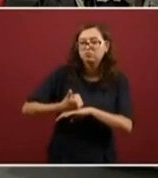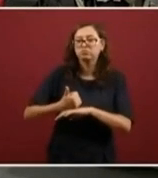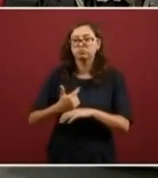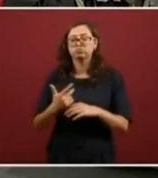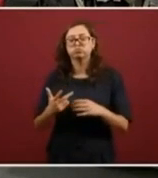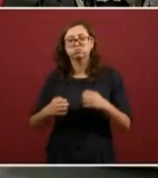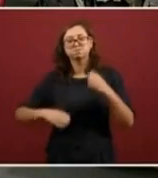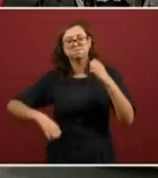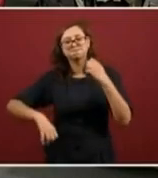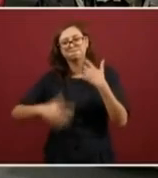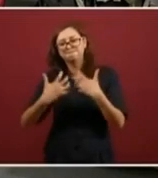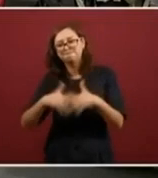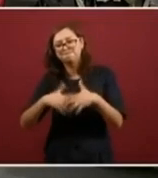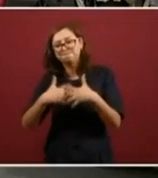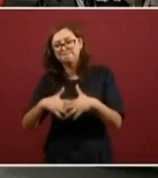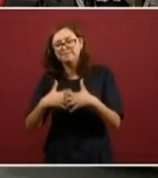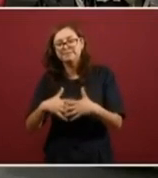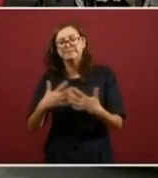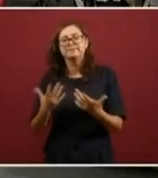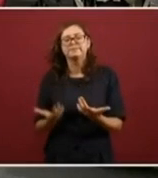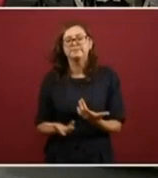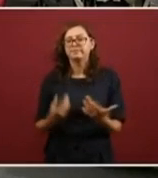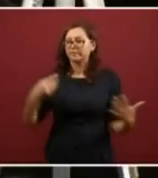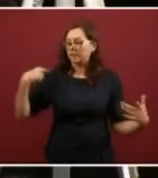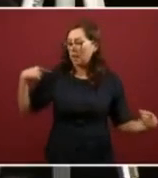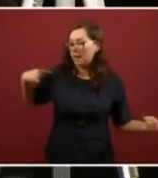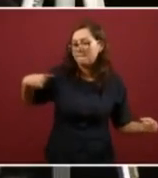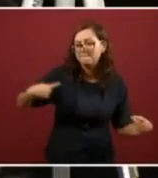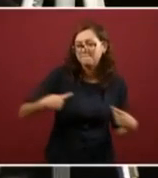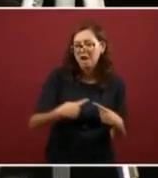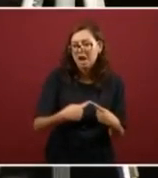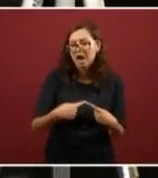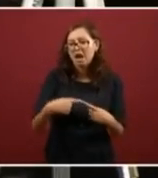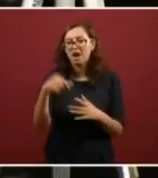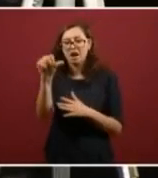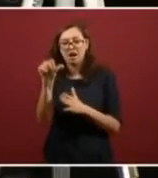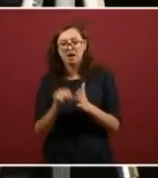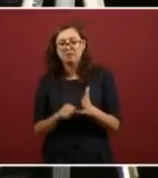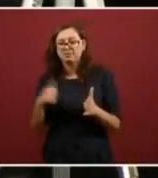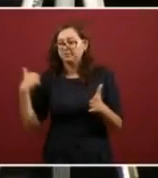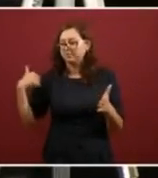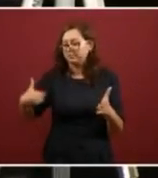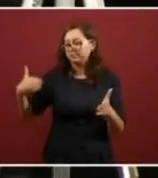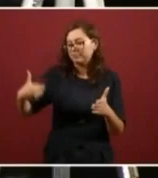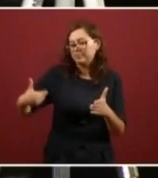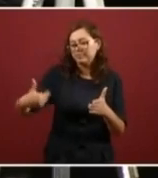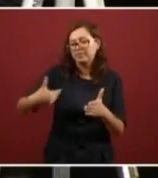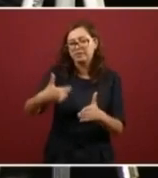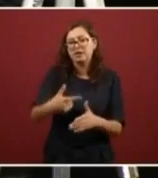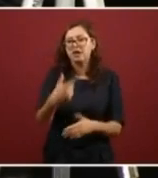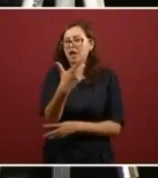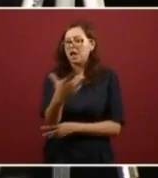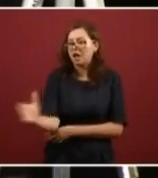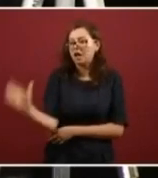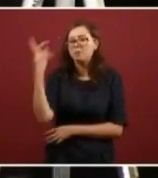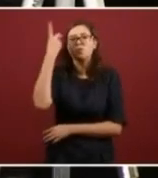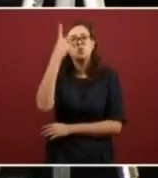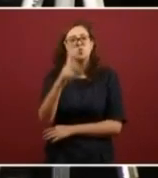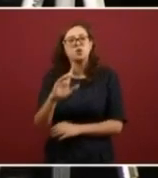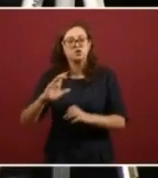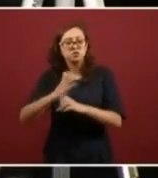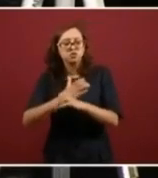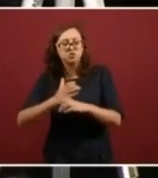En el transcurso de estos meses, los productores de café se han quejado y han protestado por